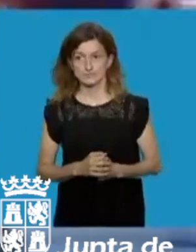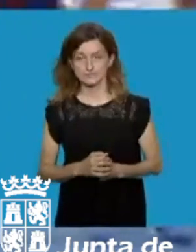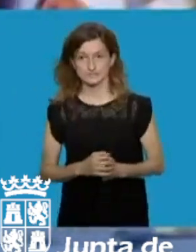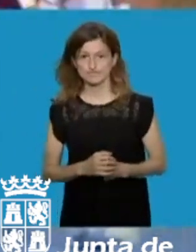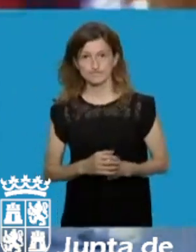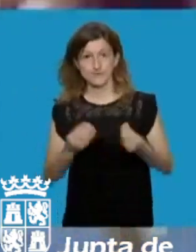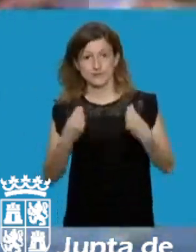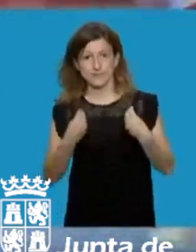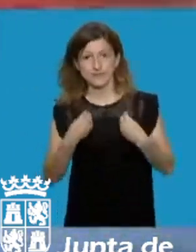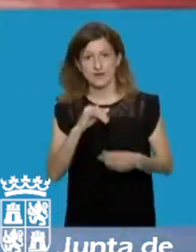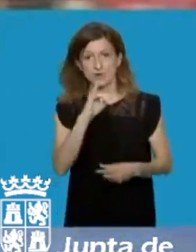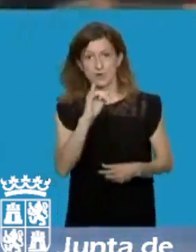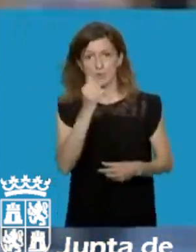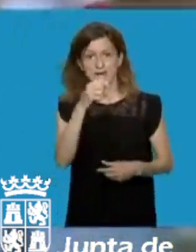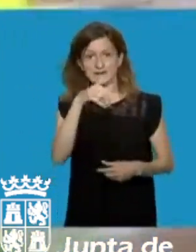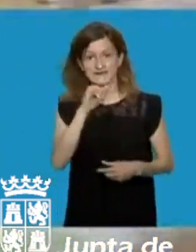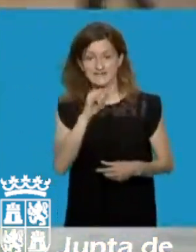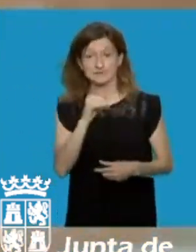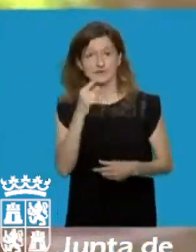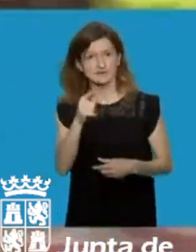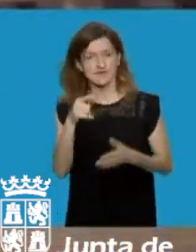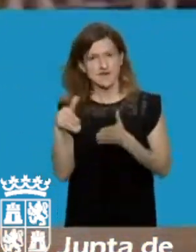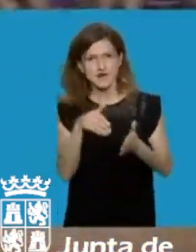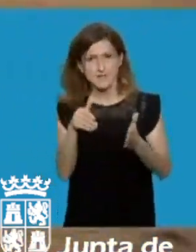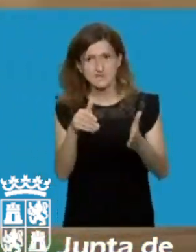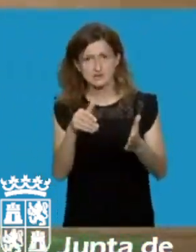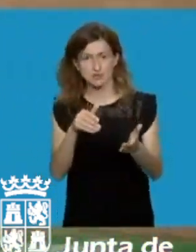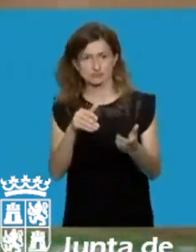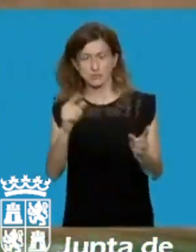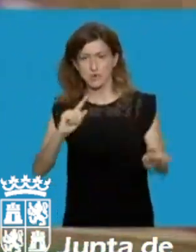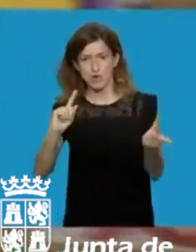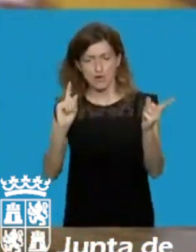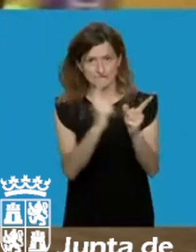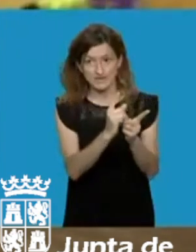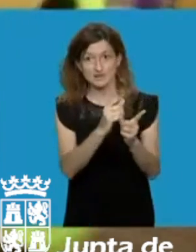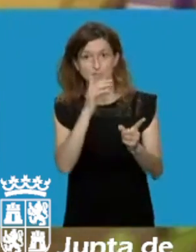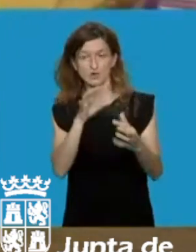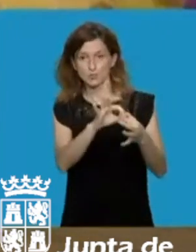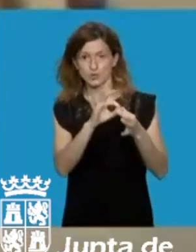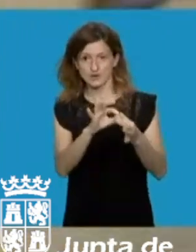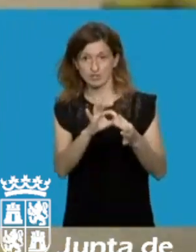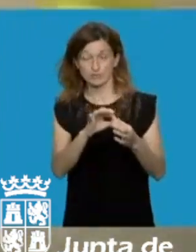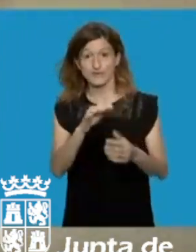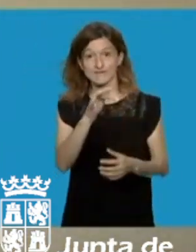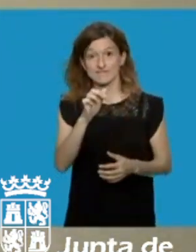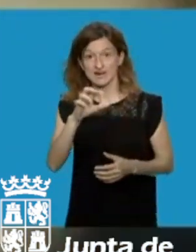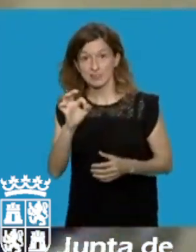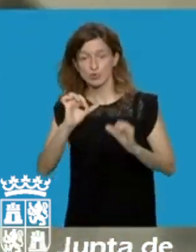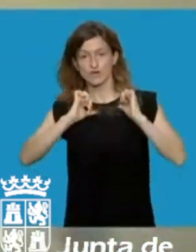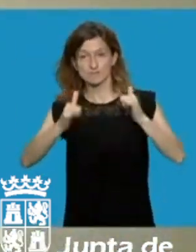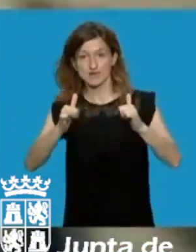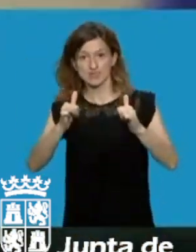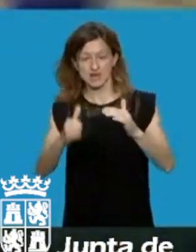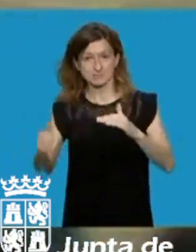La vida de Juanín y Fernando ha sido un camino de extremos enfrentados, pero muy unidos desde el principio. Fernando empezó en la élite